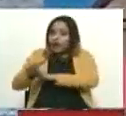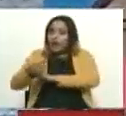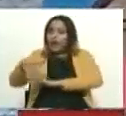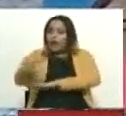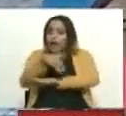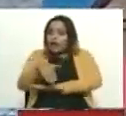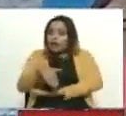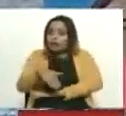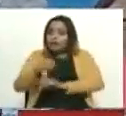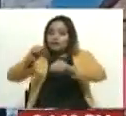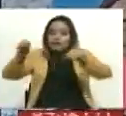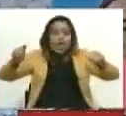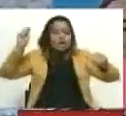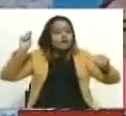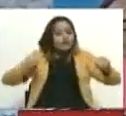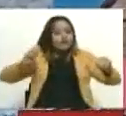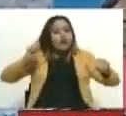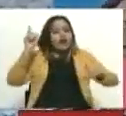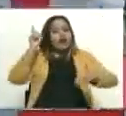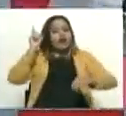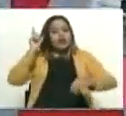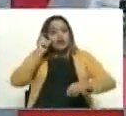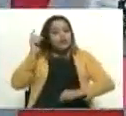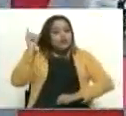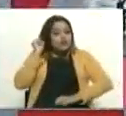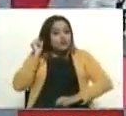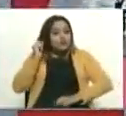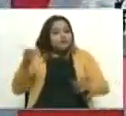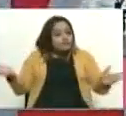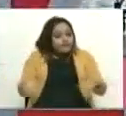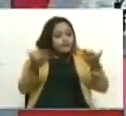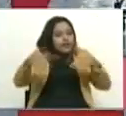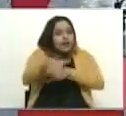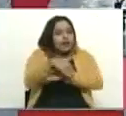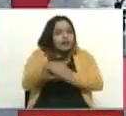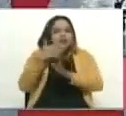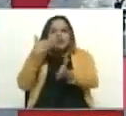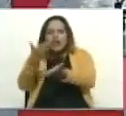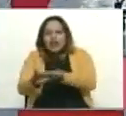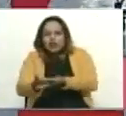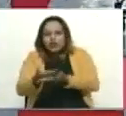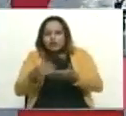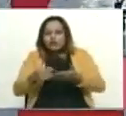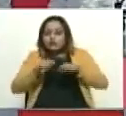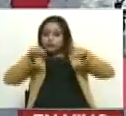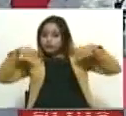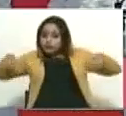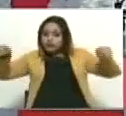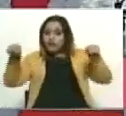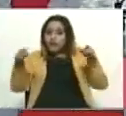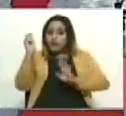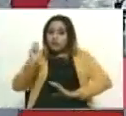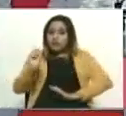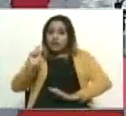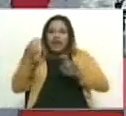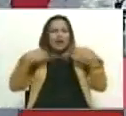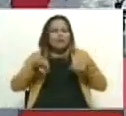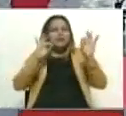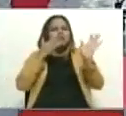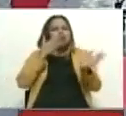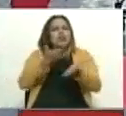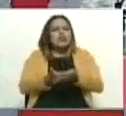diputadas y a los diputados. Y agradezco al diputado Pedro Infante, agradezco a la diputada América Pérez, especialmente agradezco a